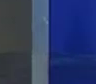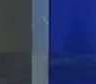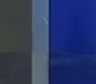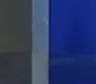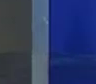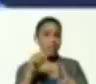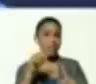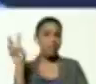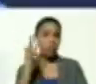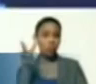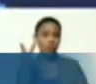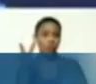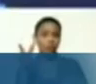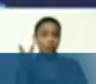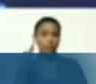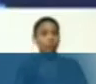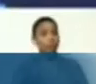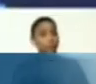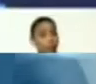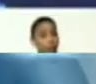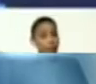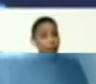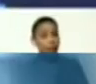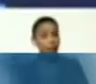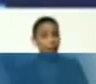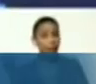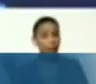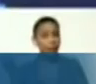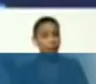contra Venezuela. En esta